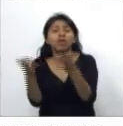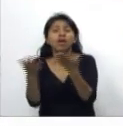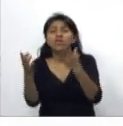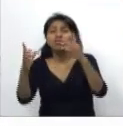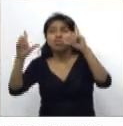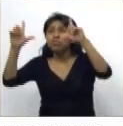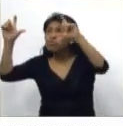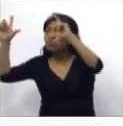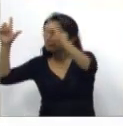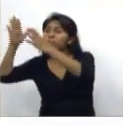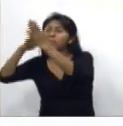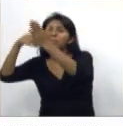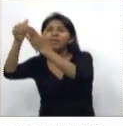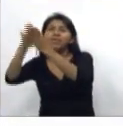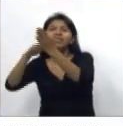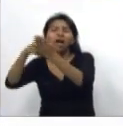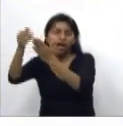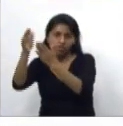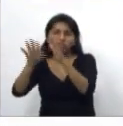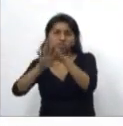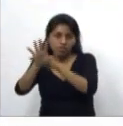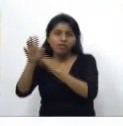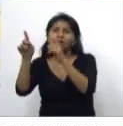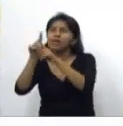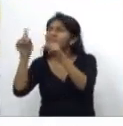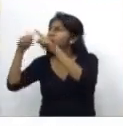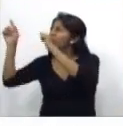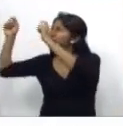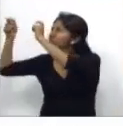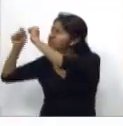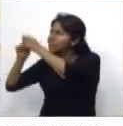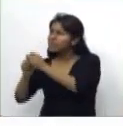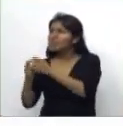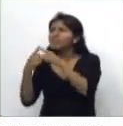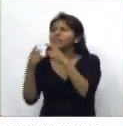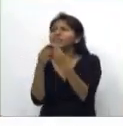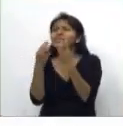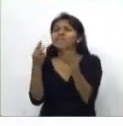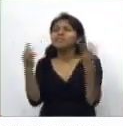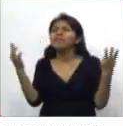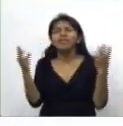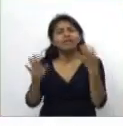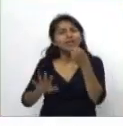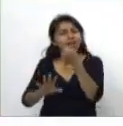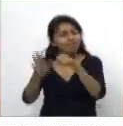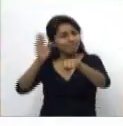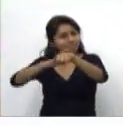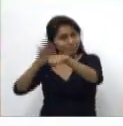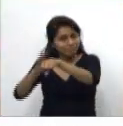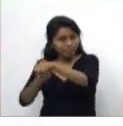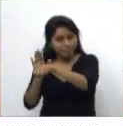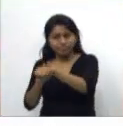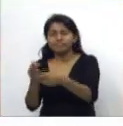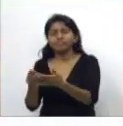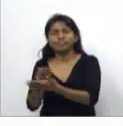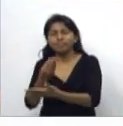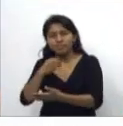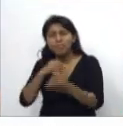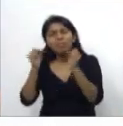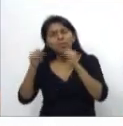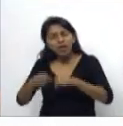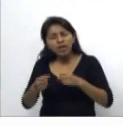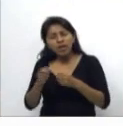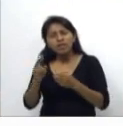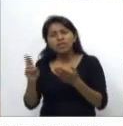cuadros pintados a mano, pero también adornos hechos con material reciclable, exhortando a los comensales que se puede